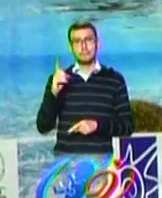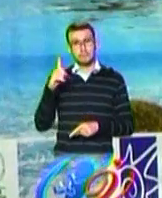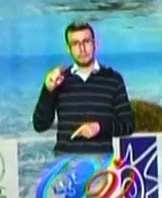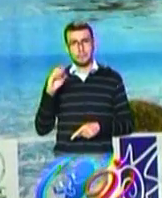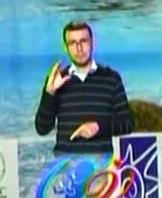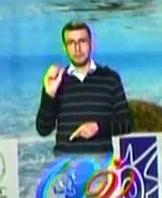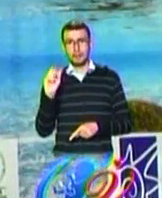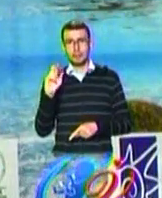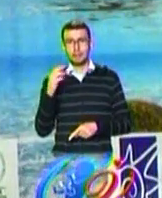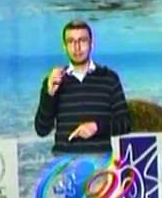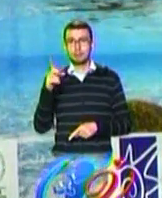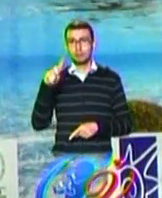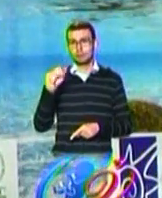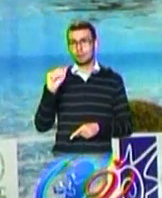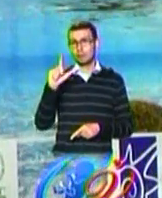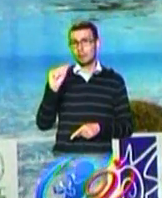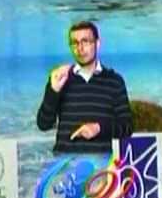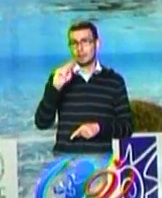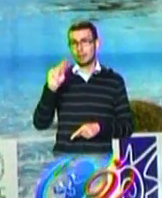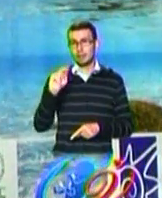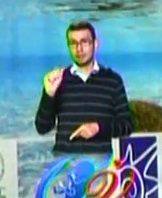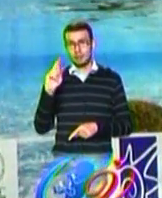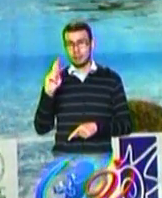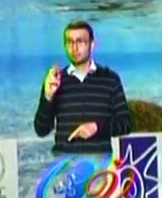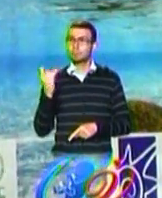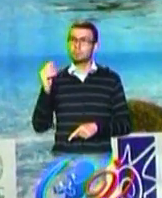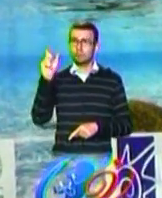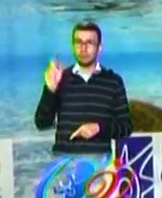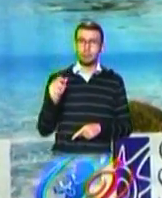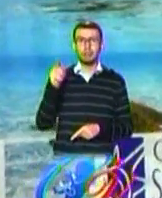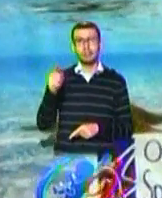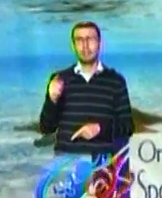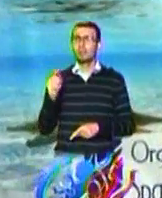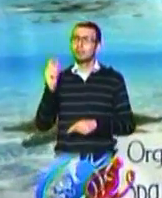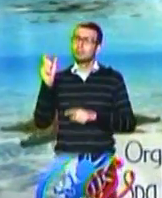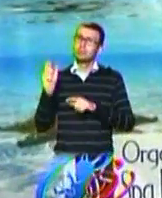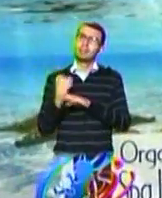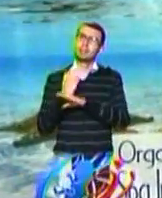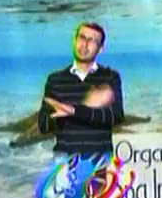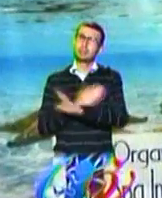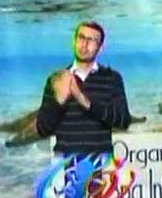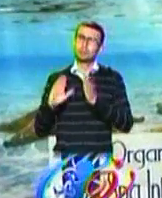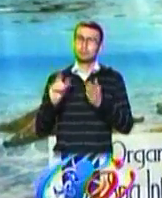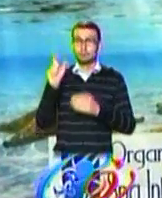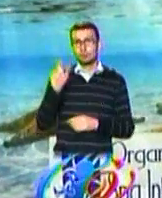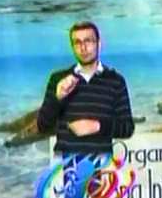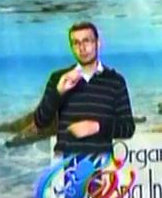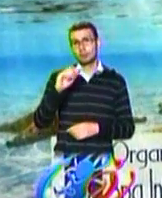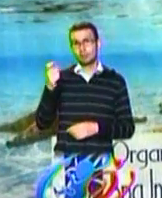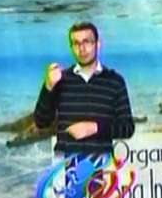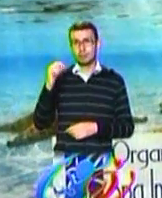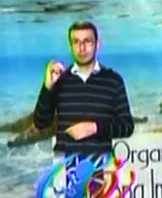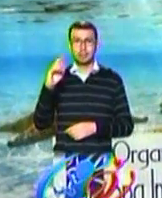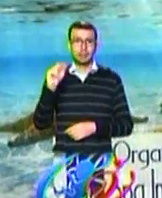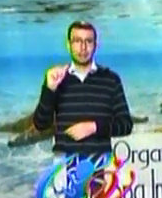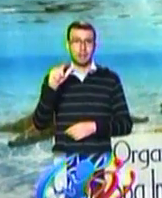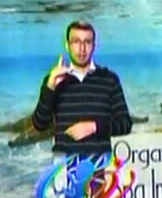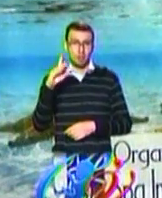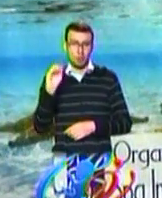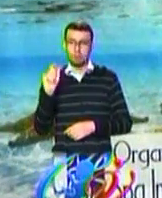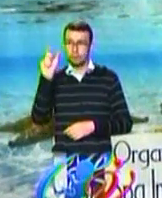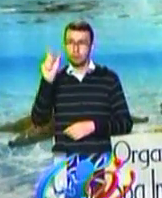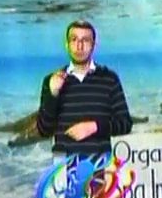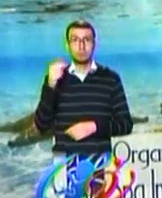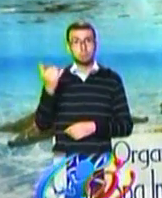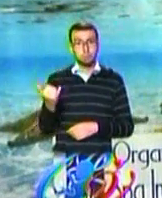y con un cirujano plástico que falleció, que era Juan Alberto Giraldo, René Fabián Giraldo, y